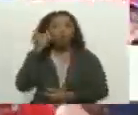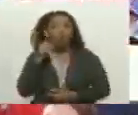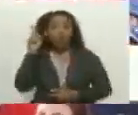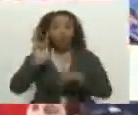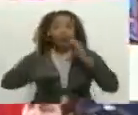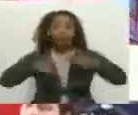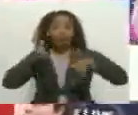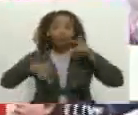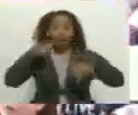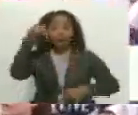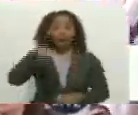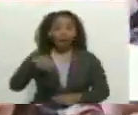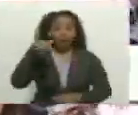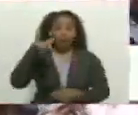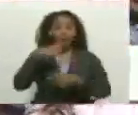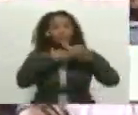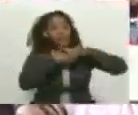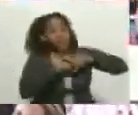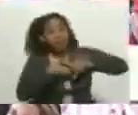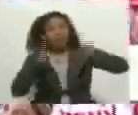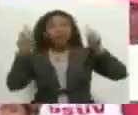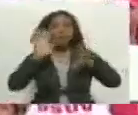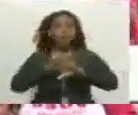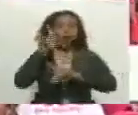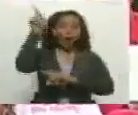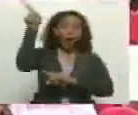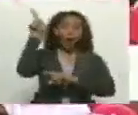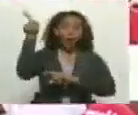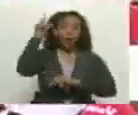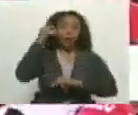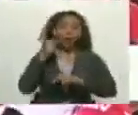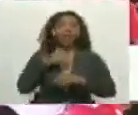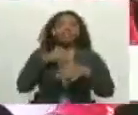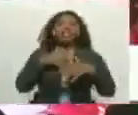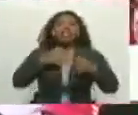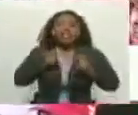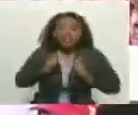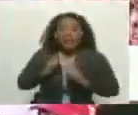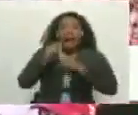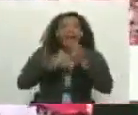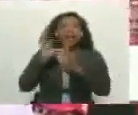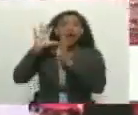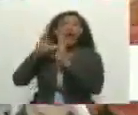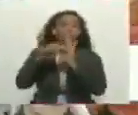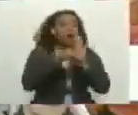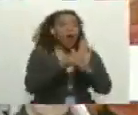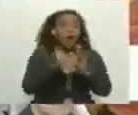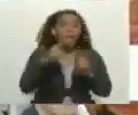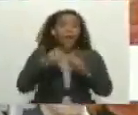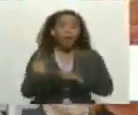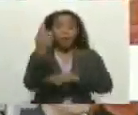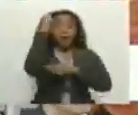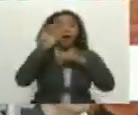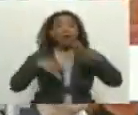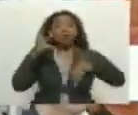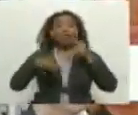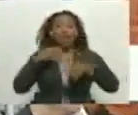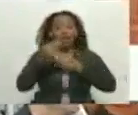acto distinto, porque allá habían intentado saquear, pero el primer gran acto lo hicimos aquí en Yaracuy.